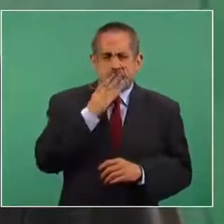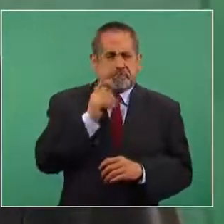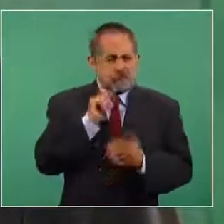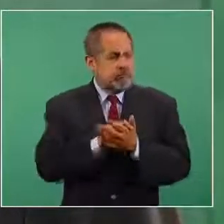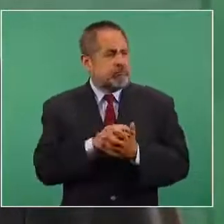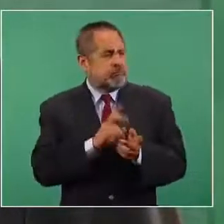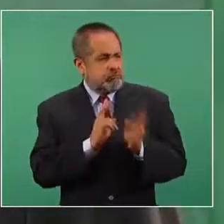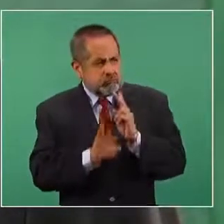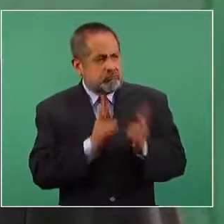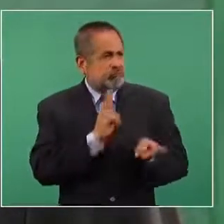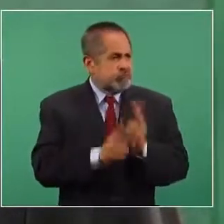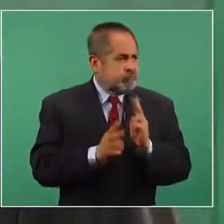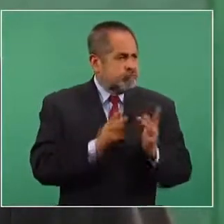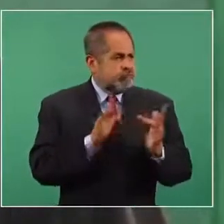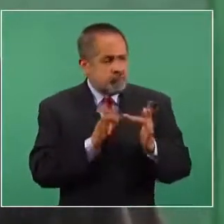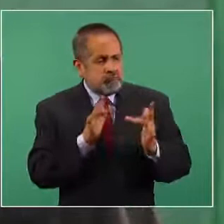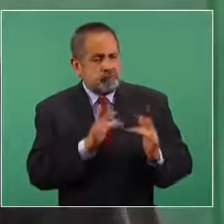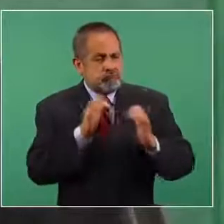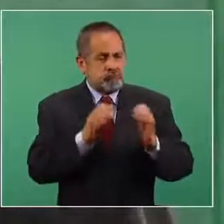amistoso,